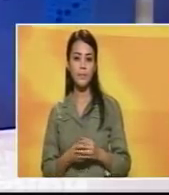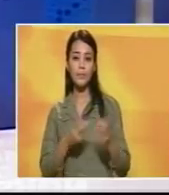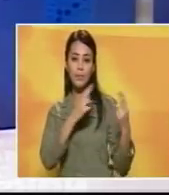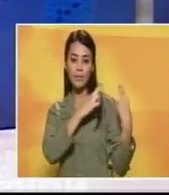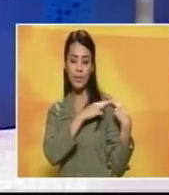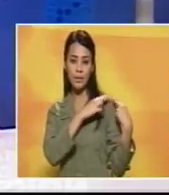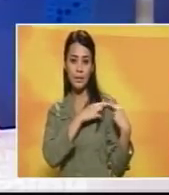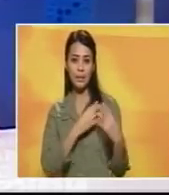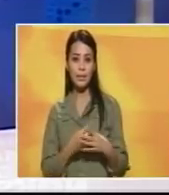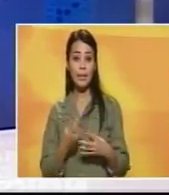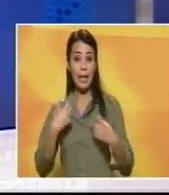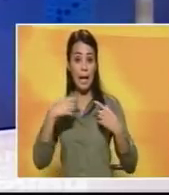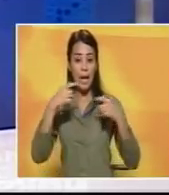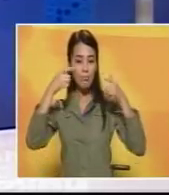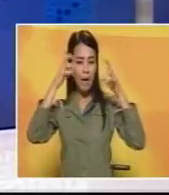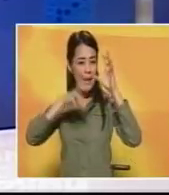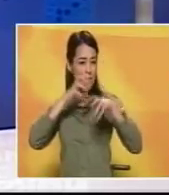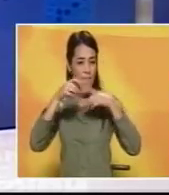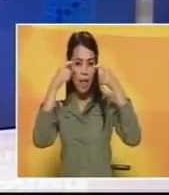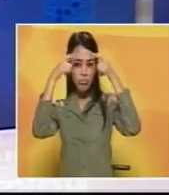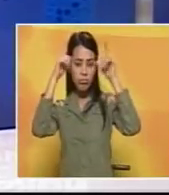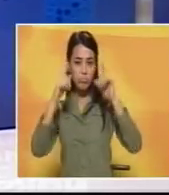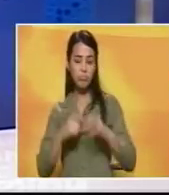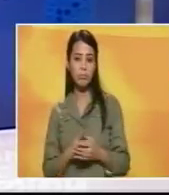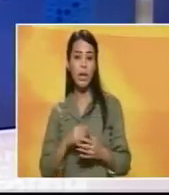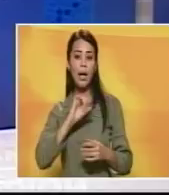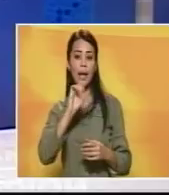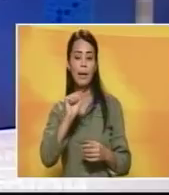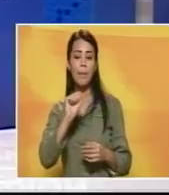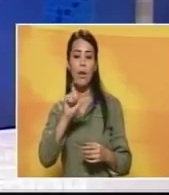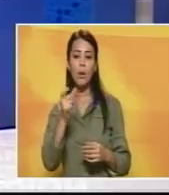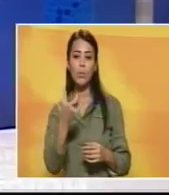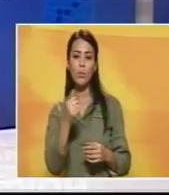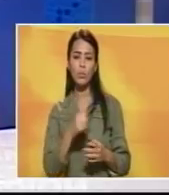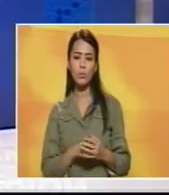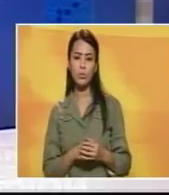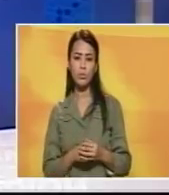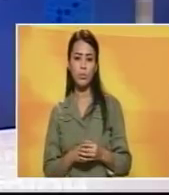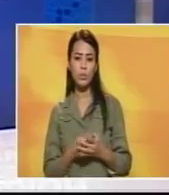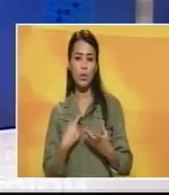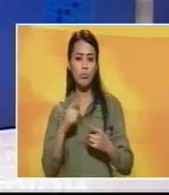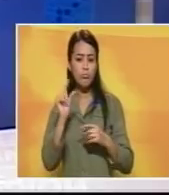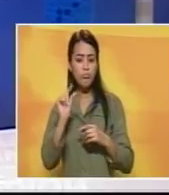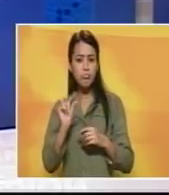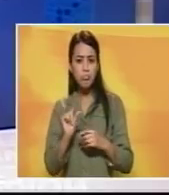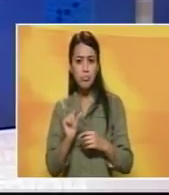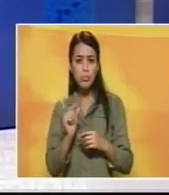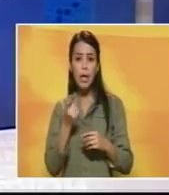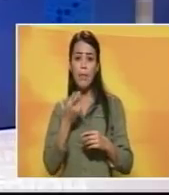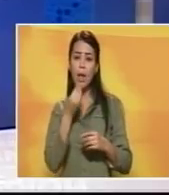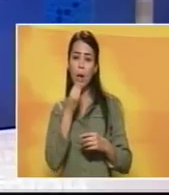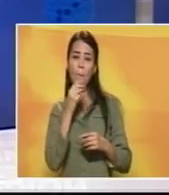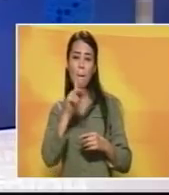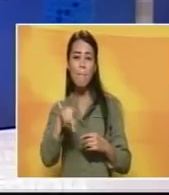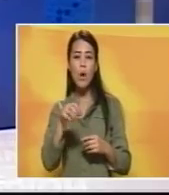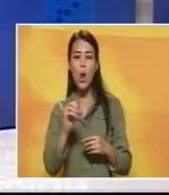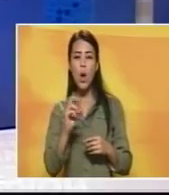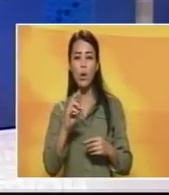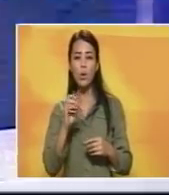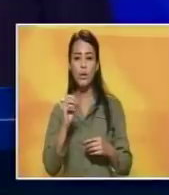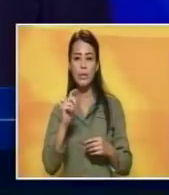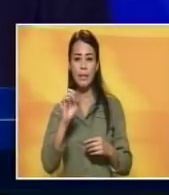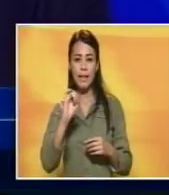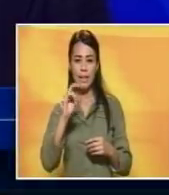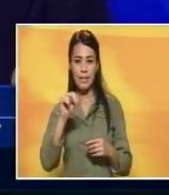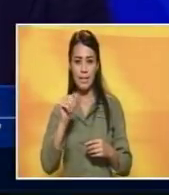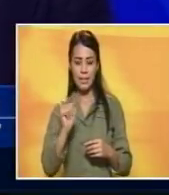la Federación Nacional de Ganaderos, Rodrigo Agudo, aseguró que los venezolanos han reducido el consumo de proteína animal en un 75% de su alimentación.